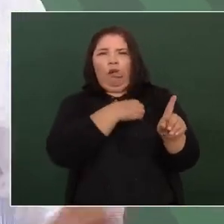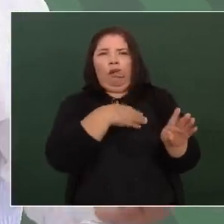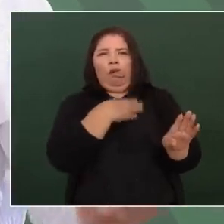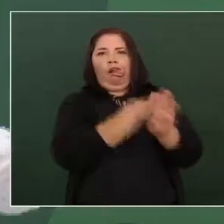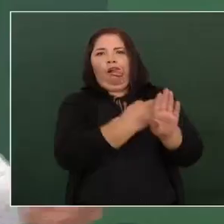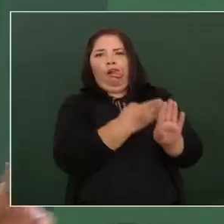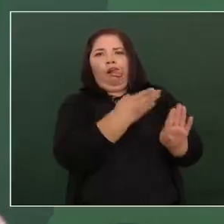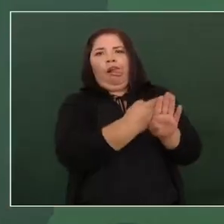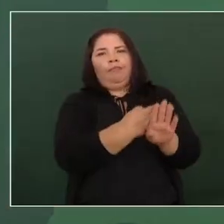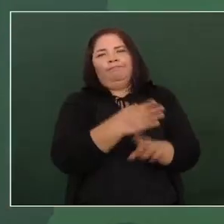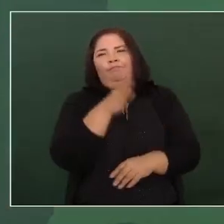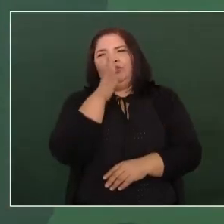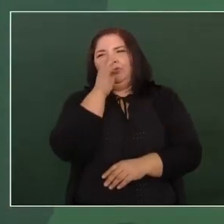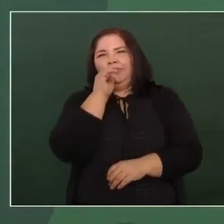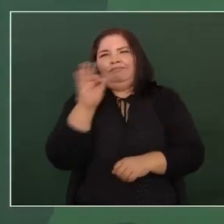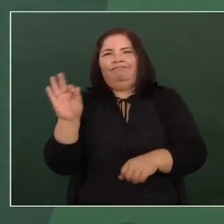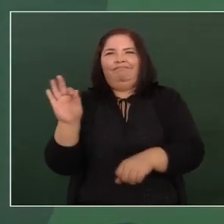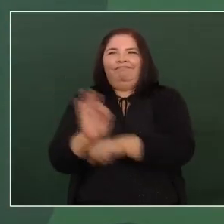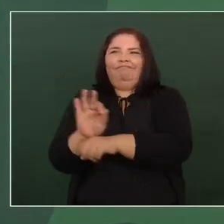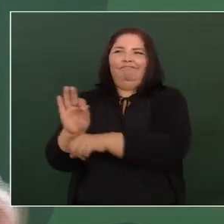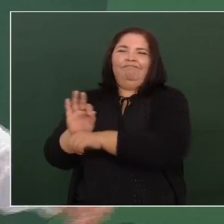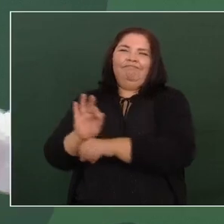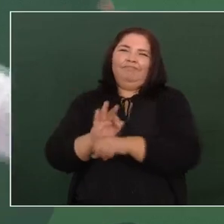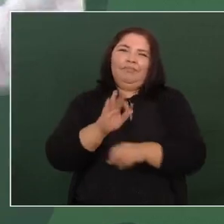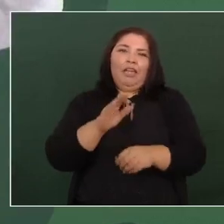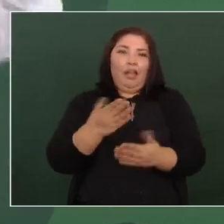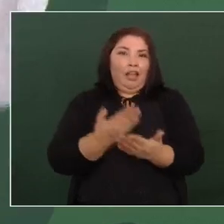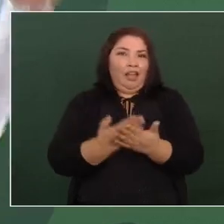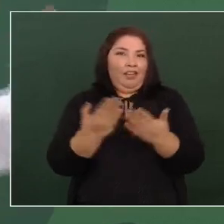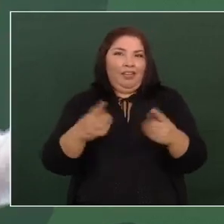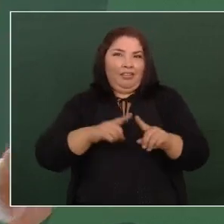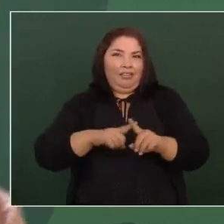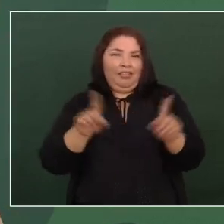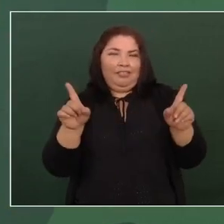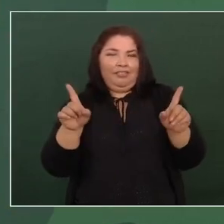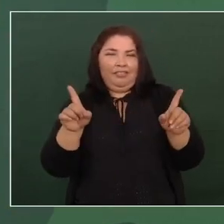no tenía manera. Ahora no,